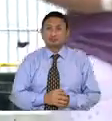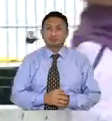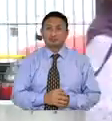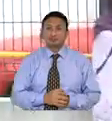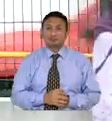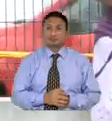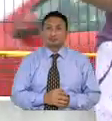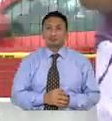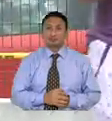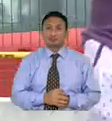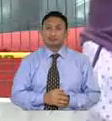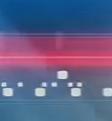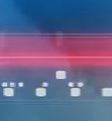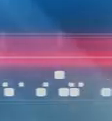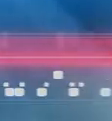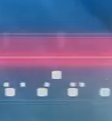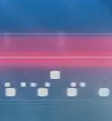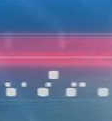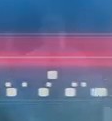informó Adriana Rojas.